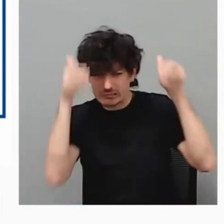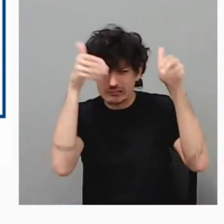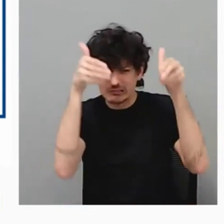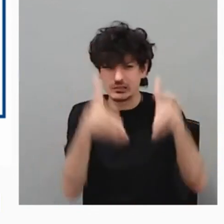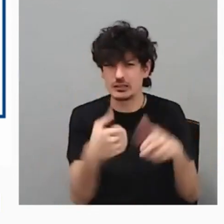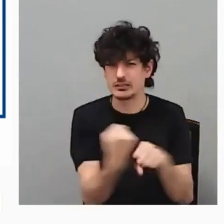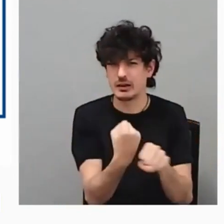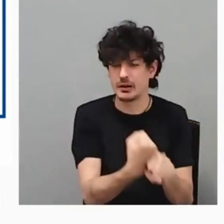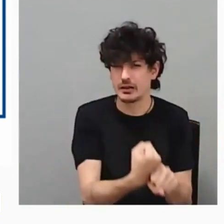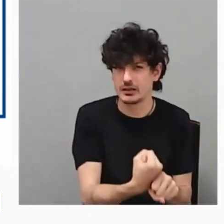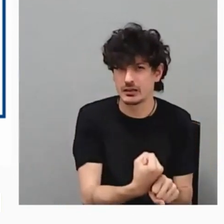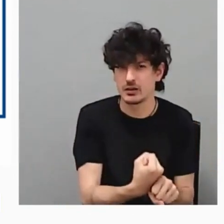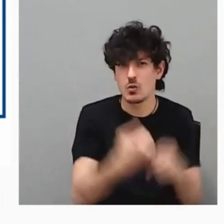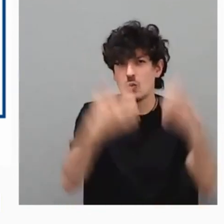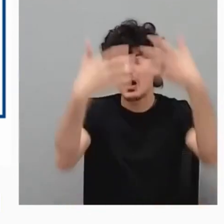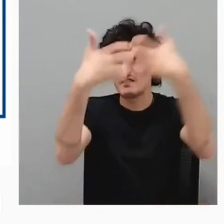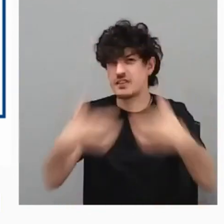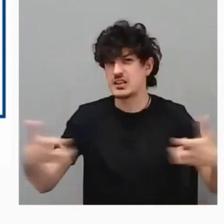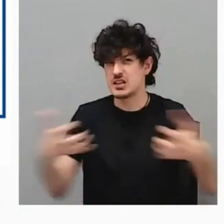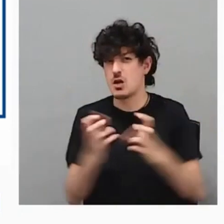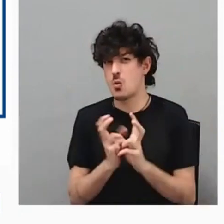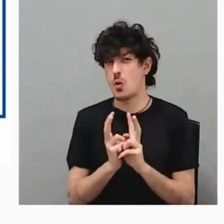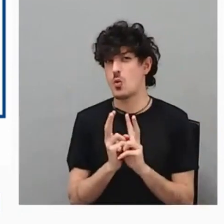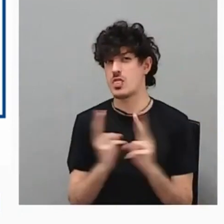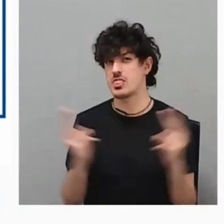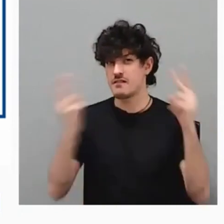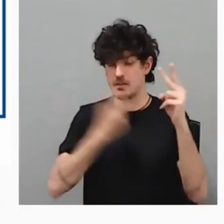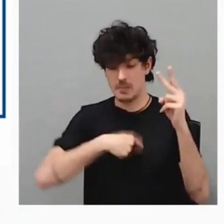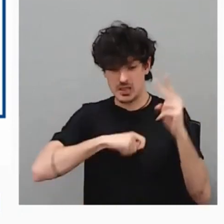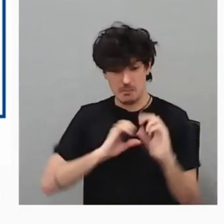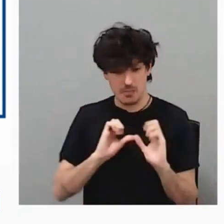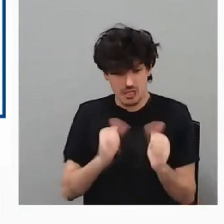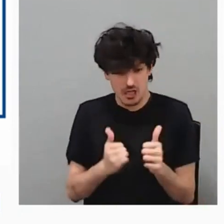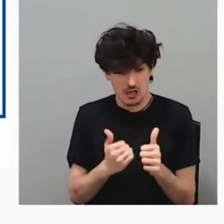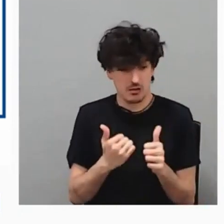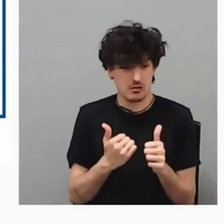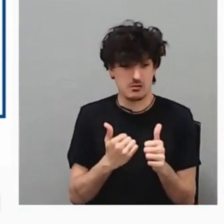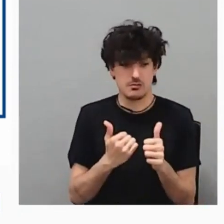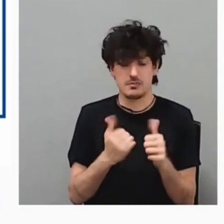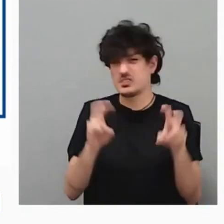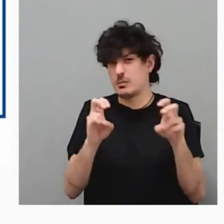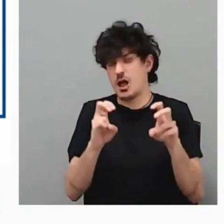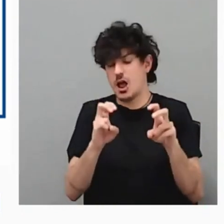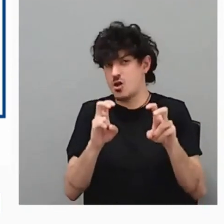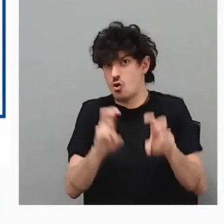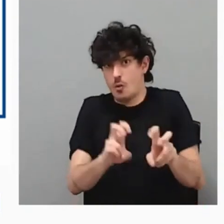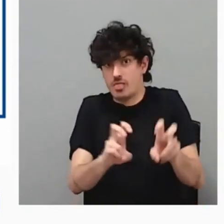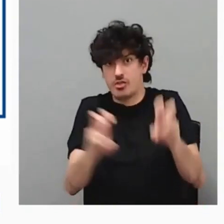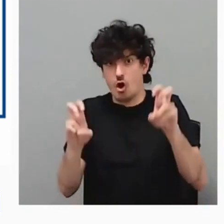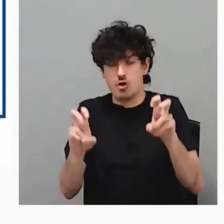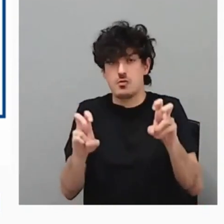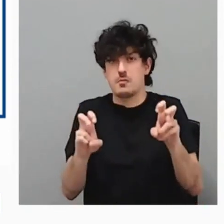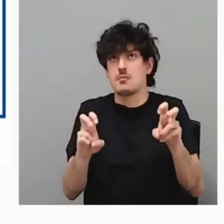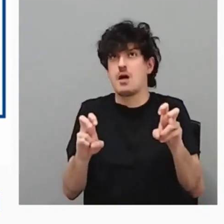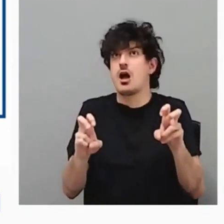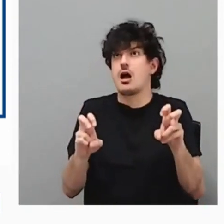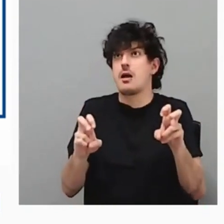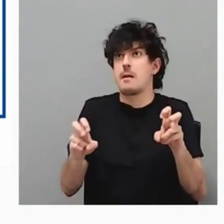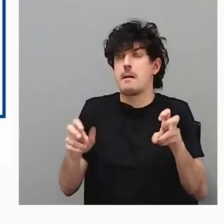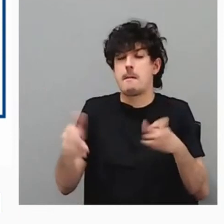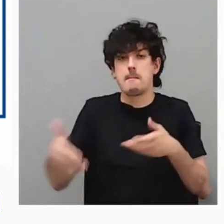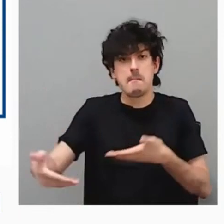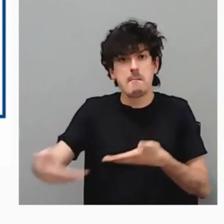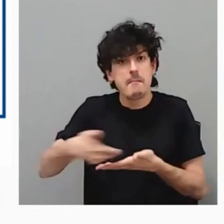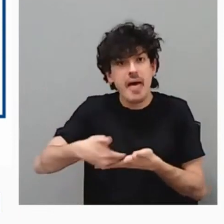España empezamos a trabajar fuertemente el tema de la innovación, porque nos obligaban y nos pedían a invertir más